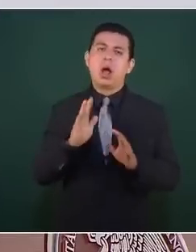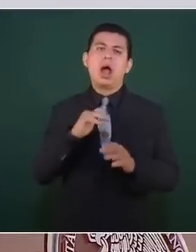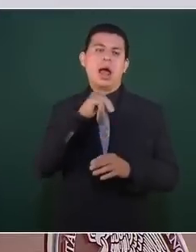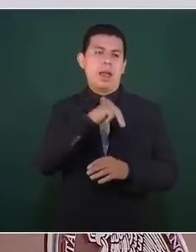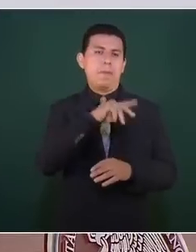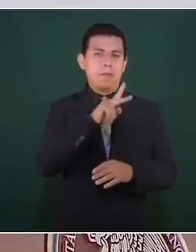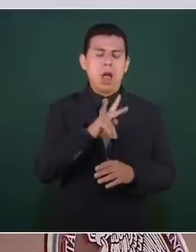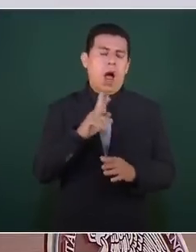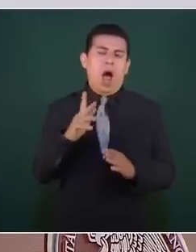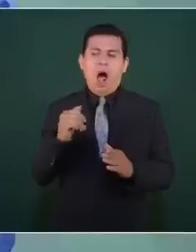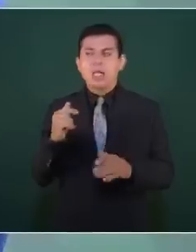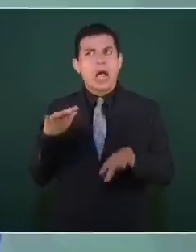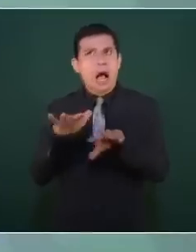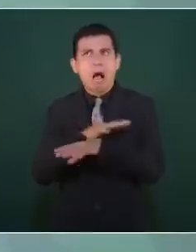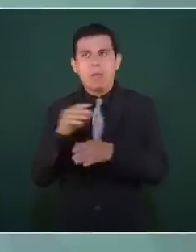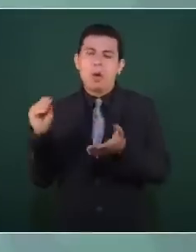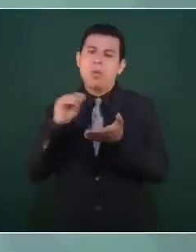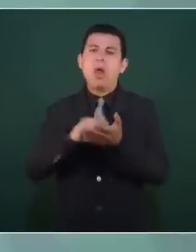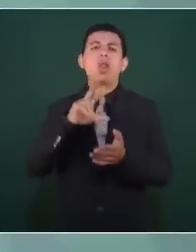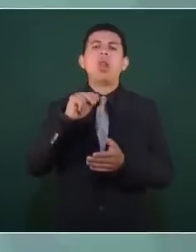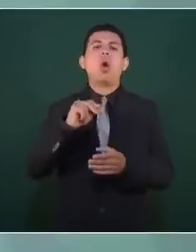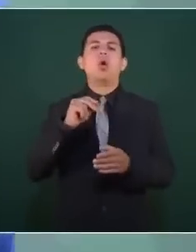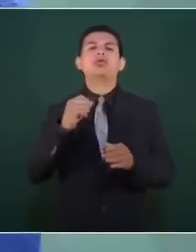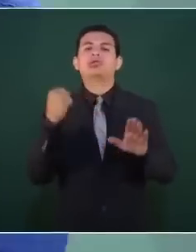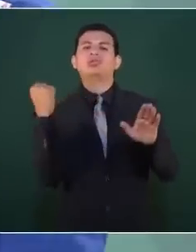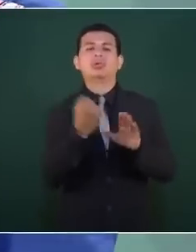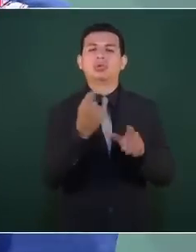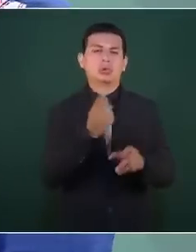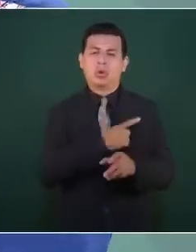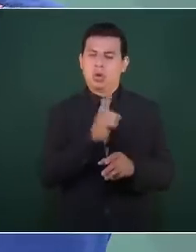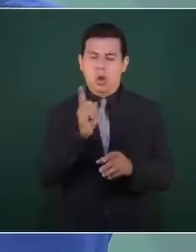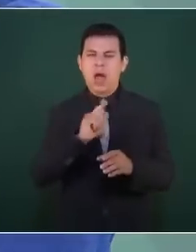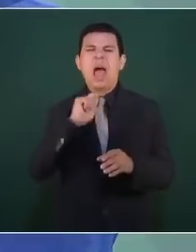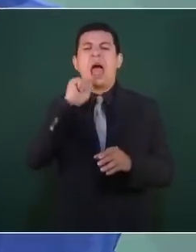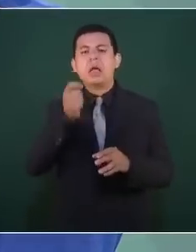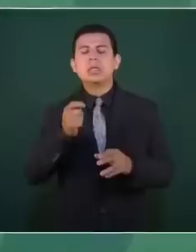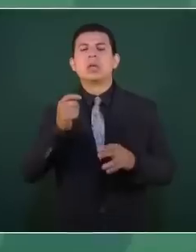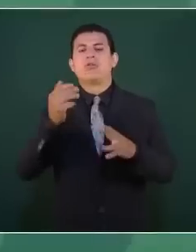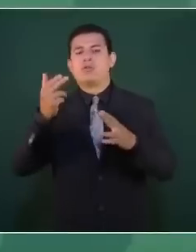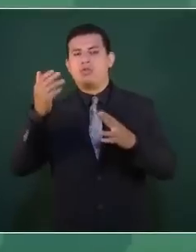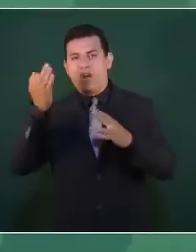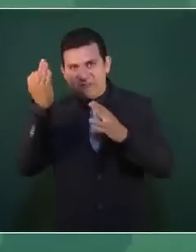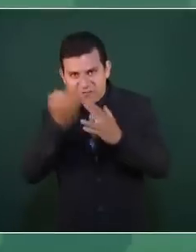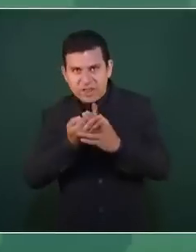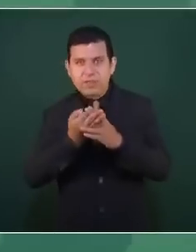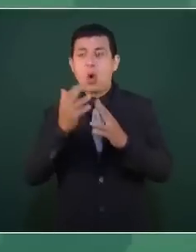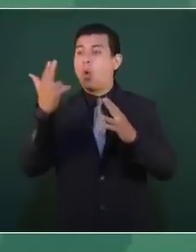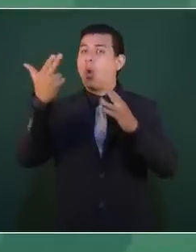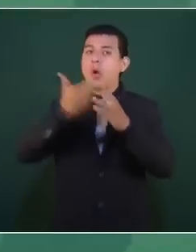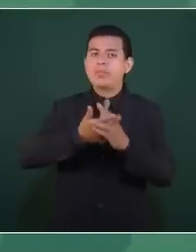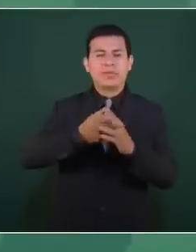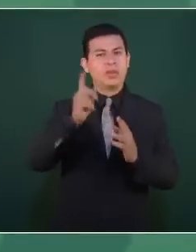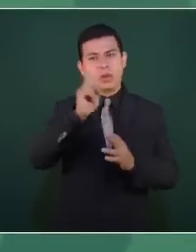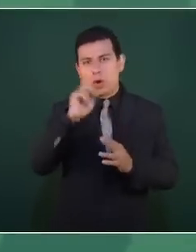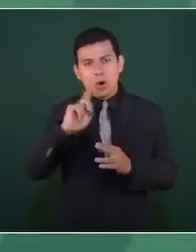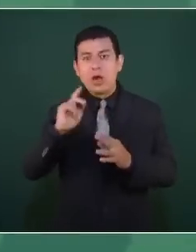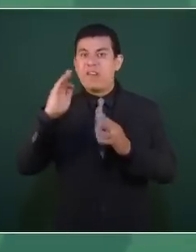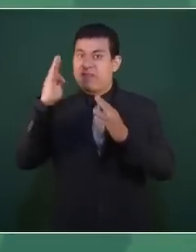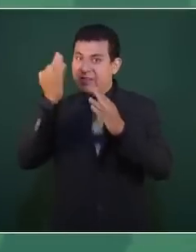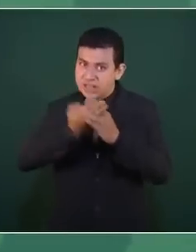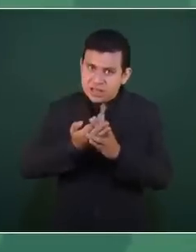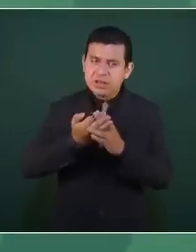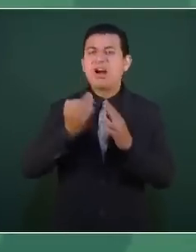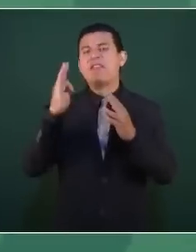los jueces, ya están registrando y definiendo con claridad lo que